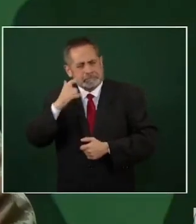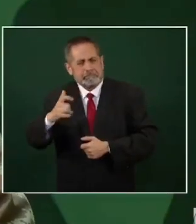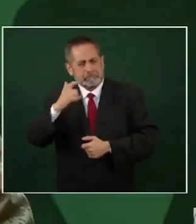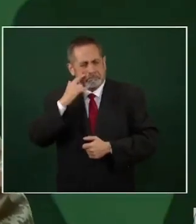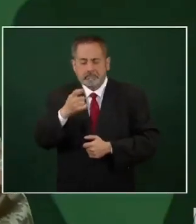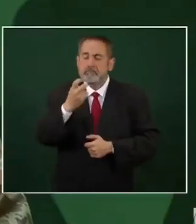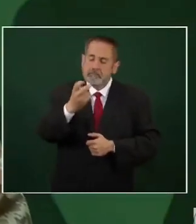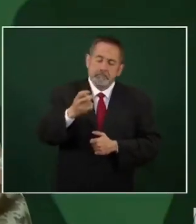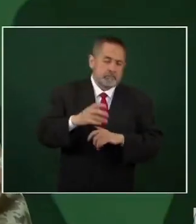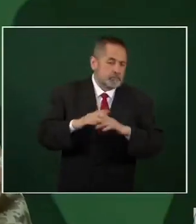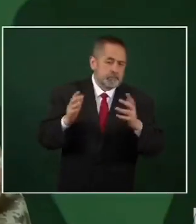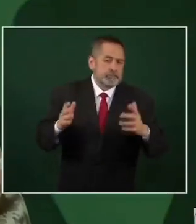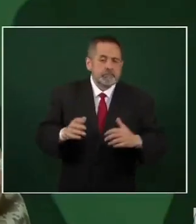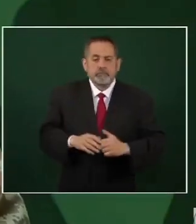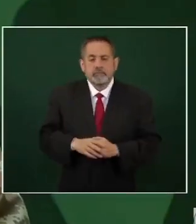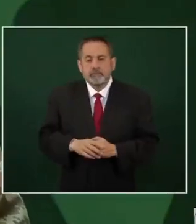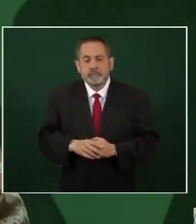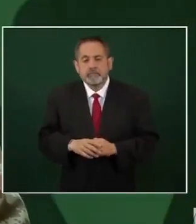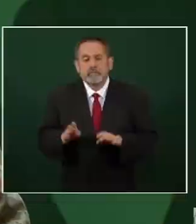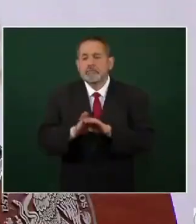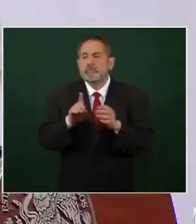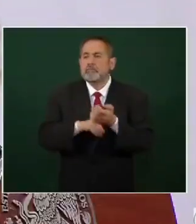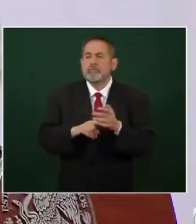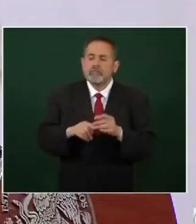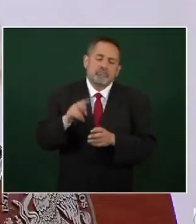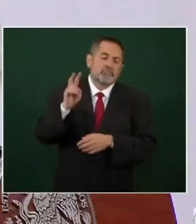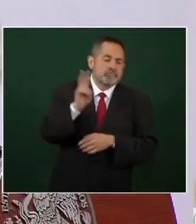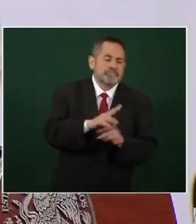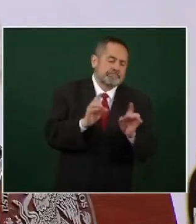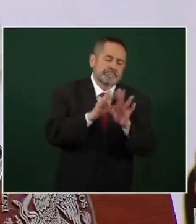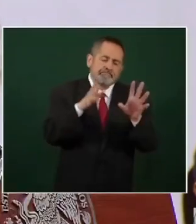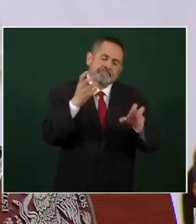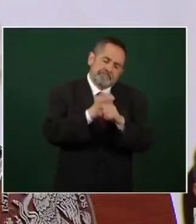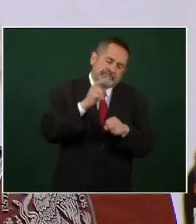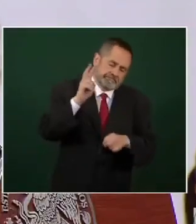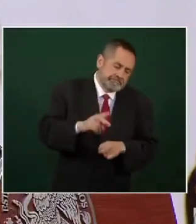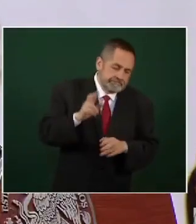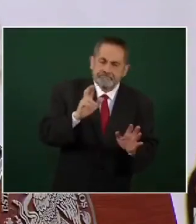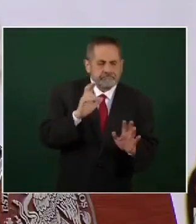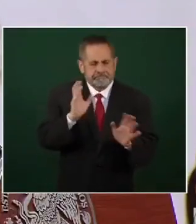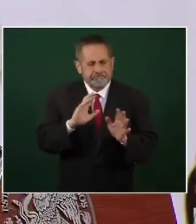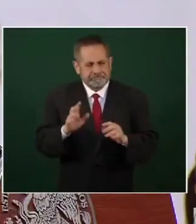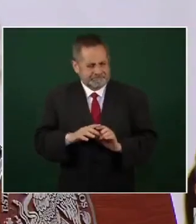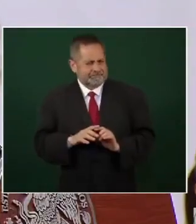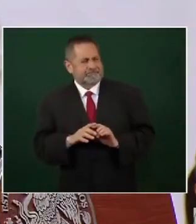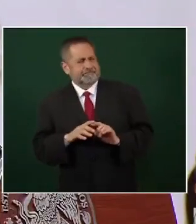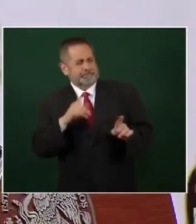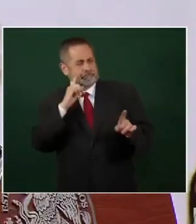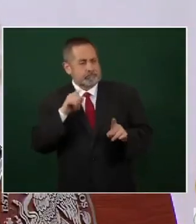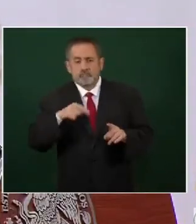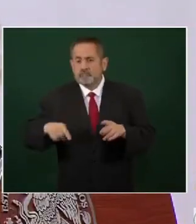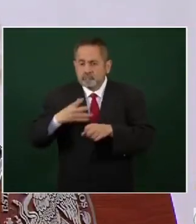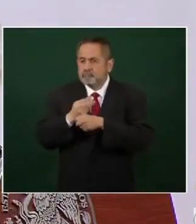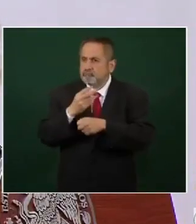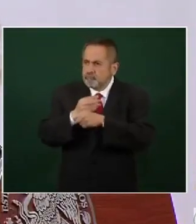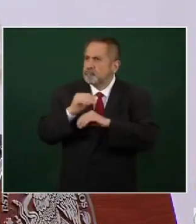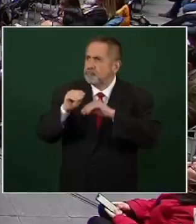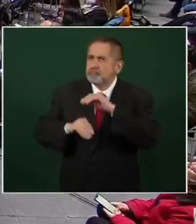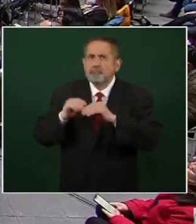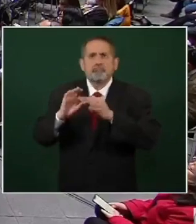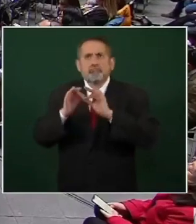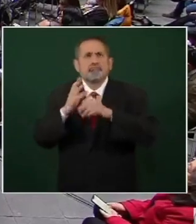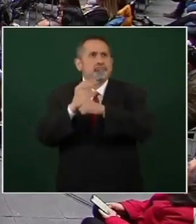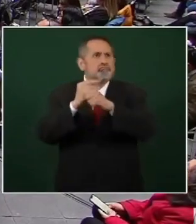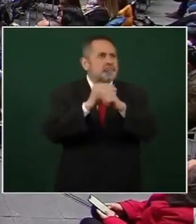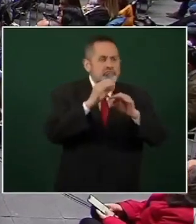del metro, no eran cosas que por el mantenimiento, por la falta de mantenimiento, se tenían